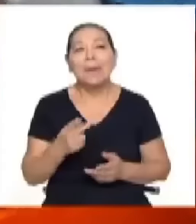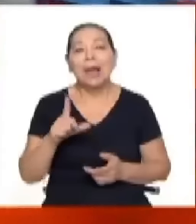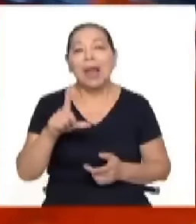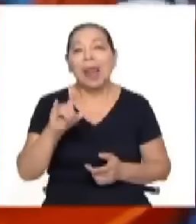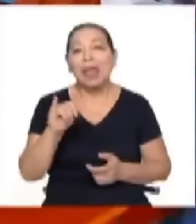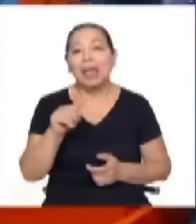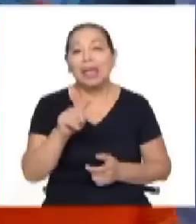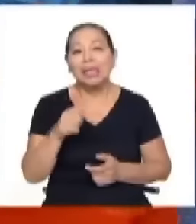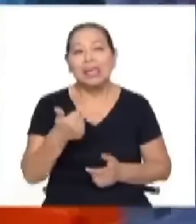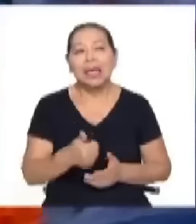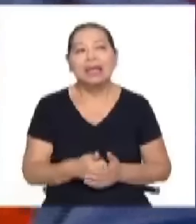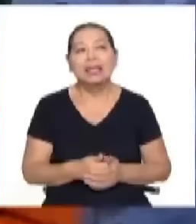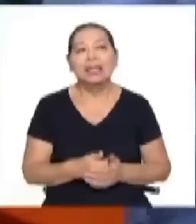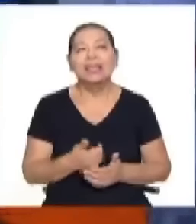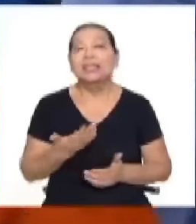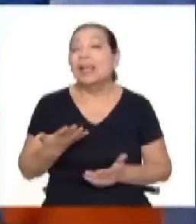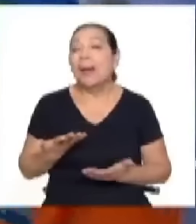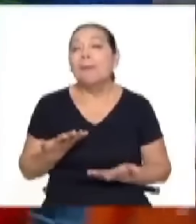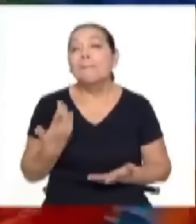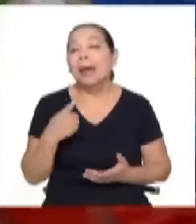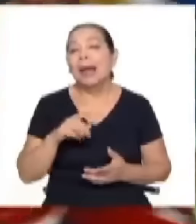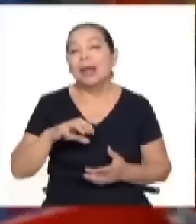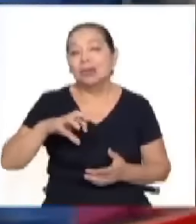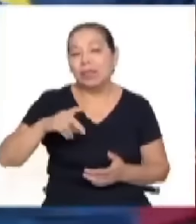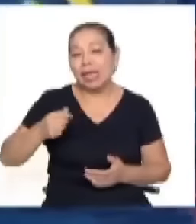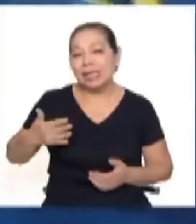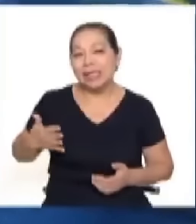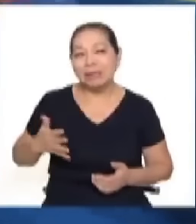ceviche. Para el ceviche, nos dicen que